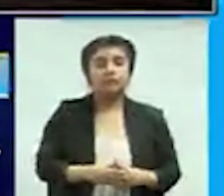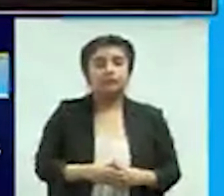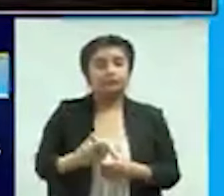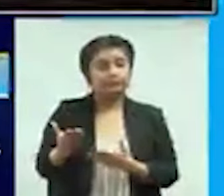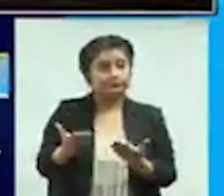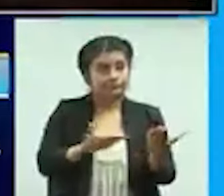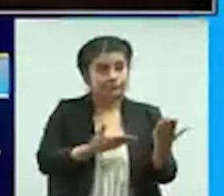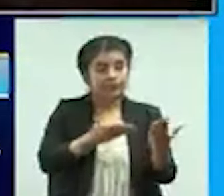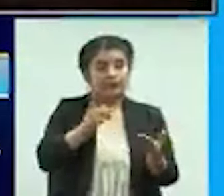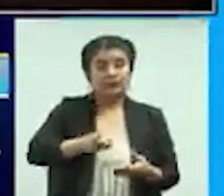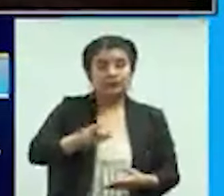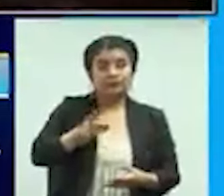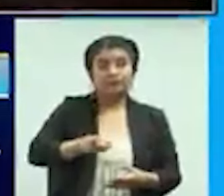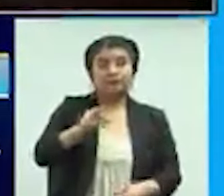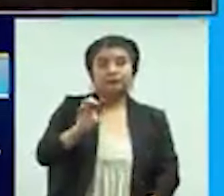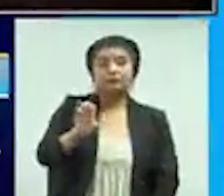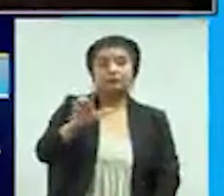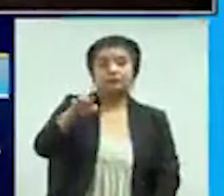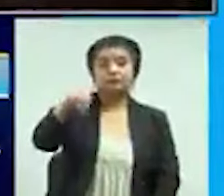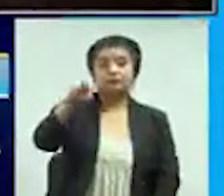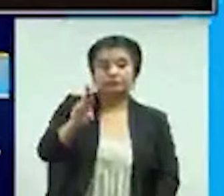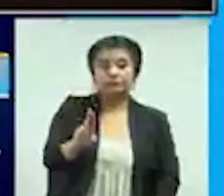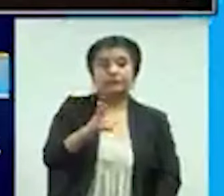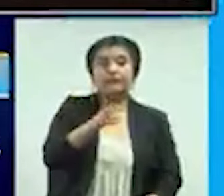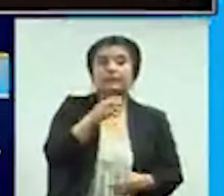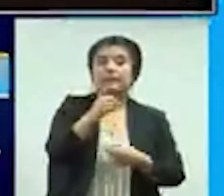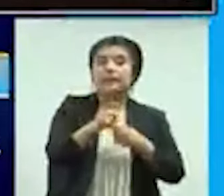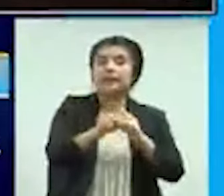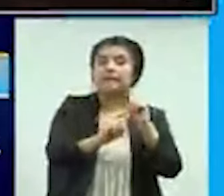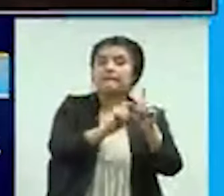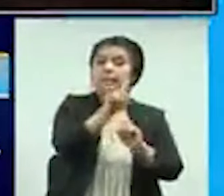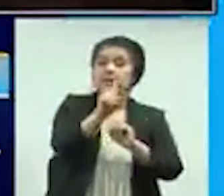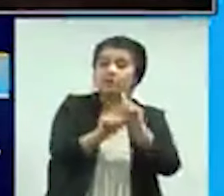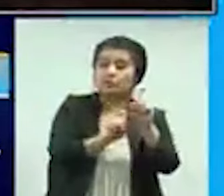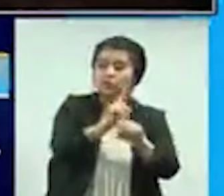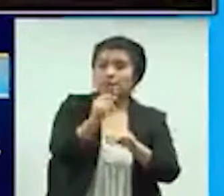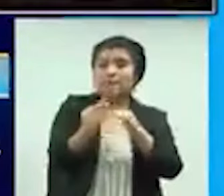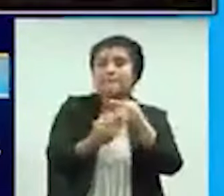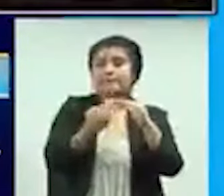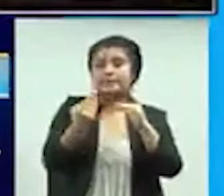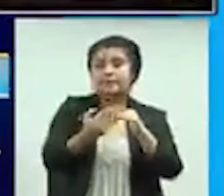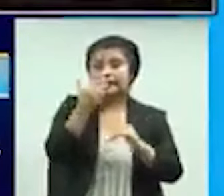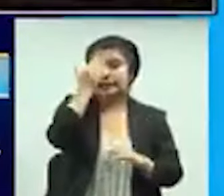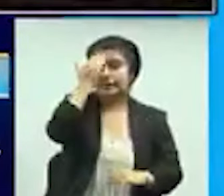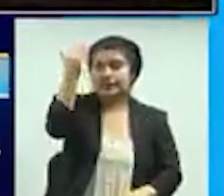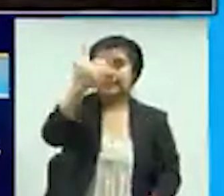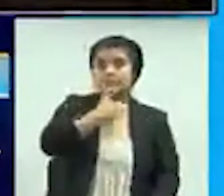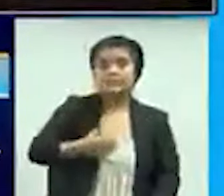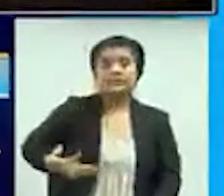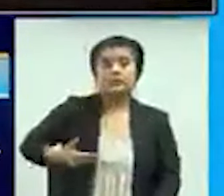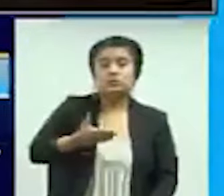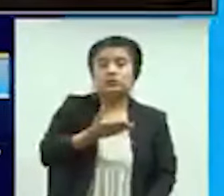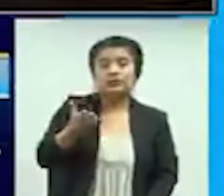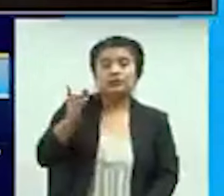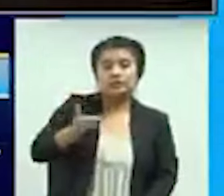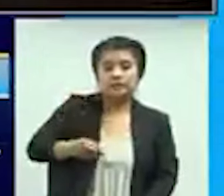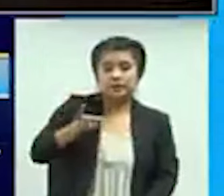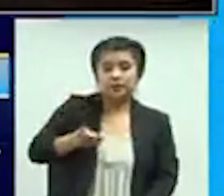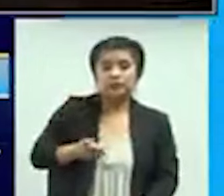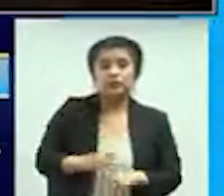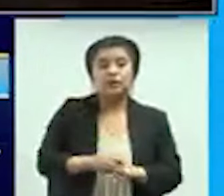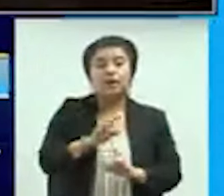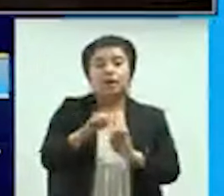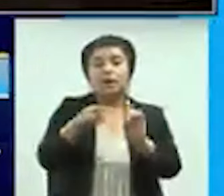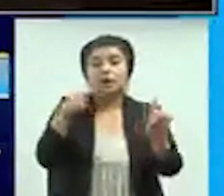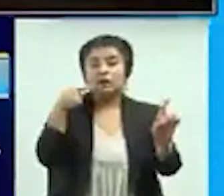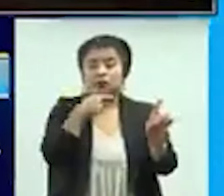la palabra el diputado Elmer Palencia para formular la siguiente pregunta básica. Muchas gracias, presidente. Honorable pleno. Basado en